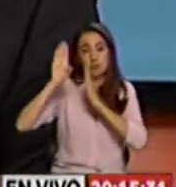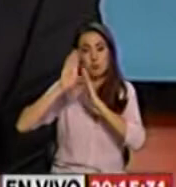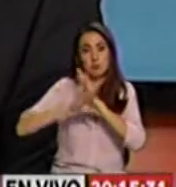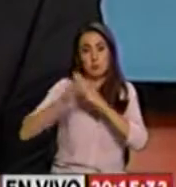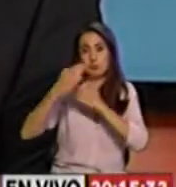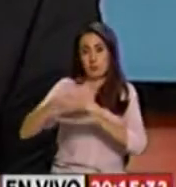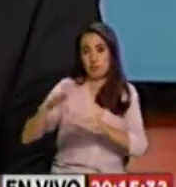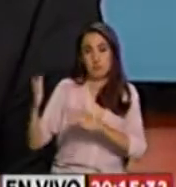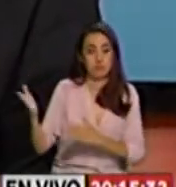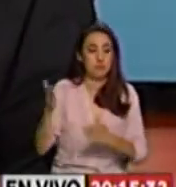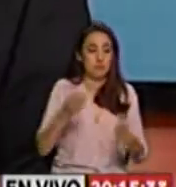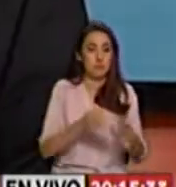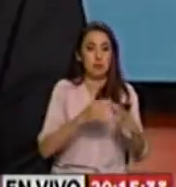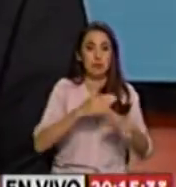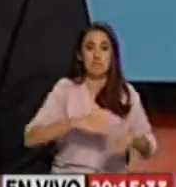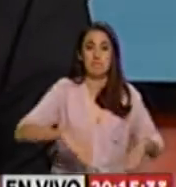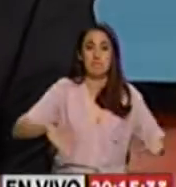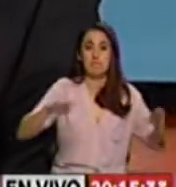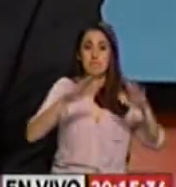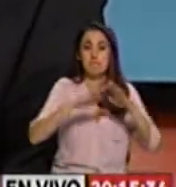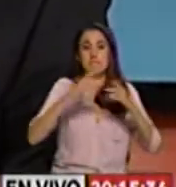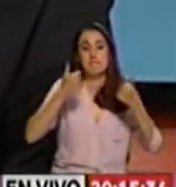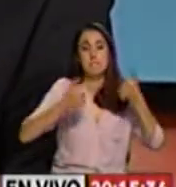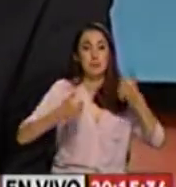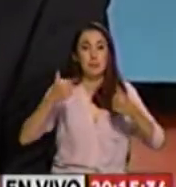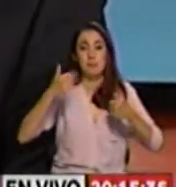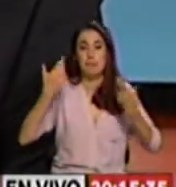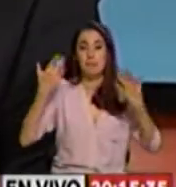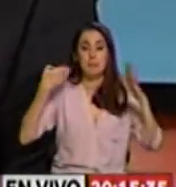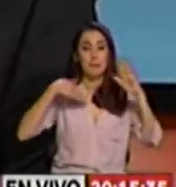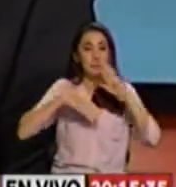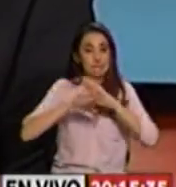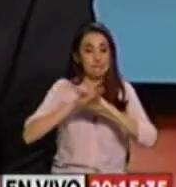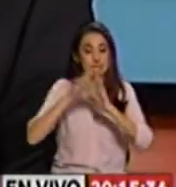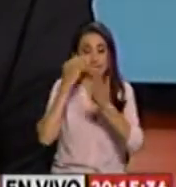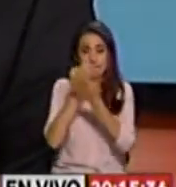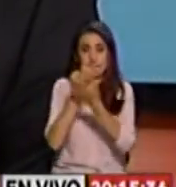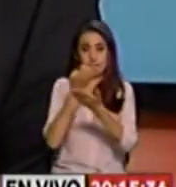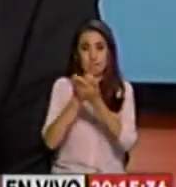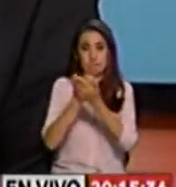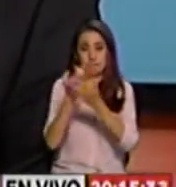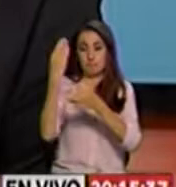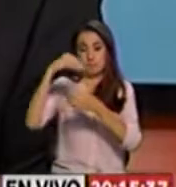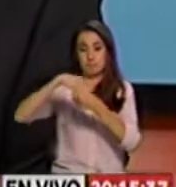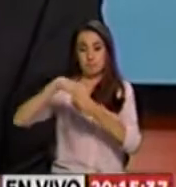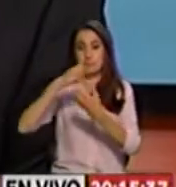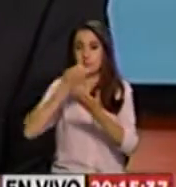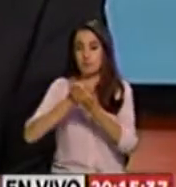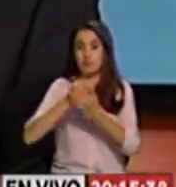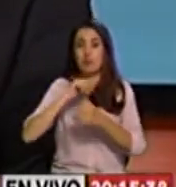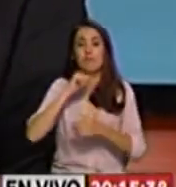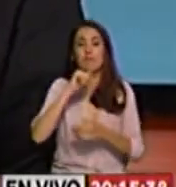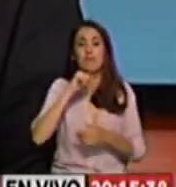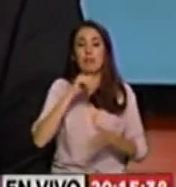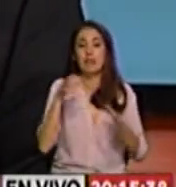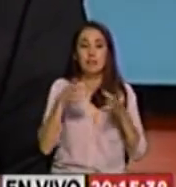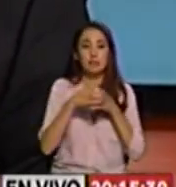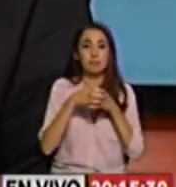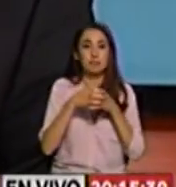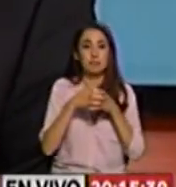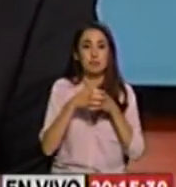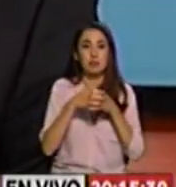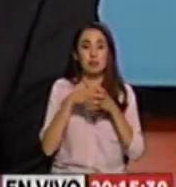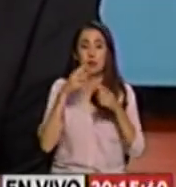y que las expectativas que hay en torno a las entradas económicas no son muy agradables frente a lo que se ha puesto en